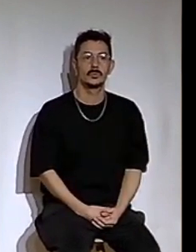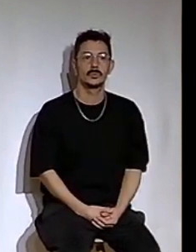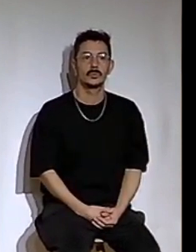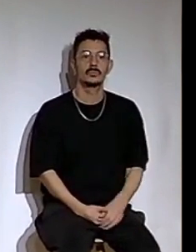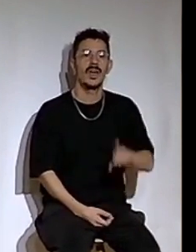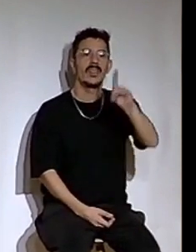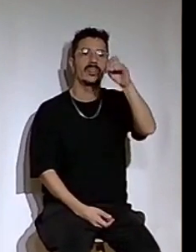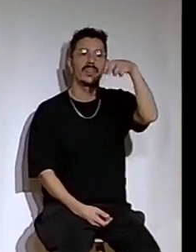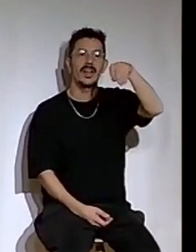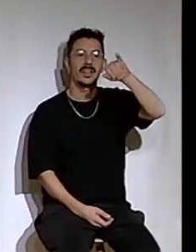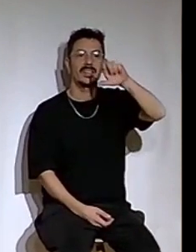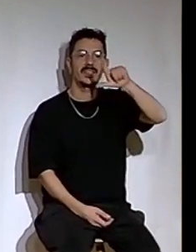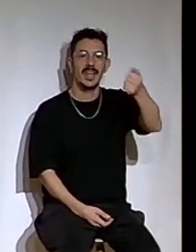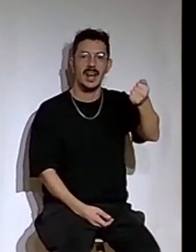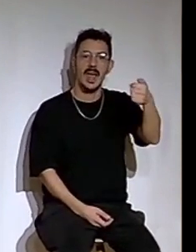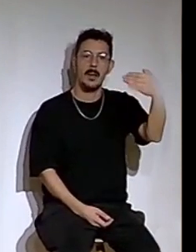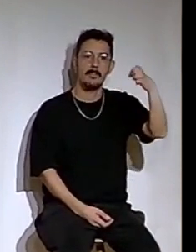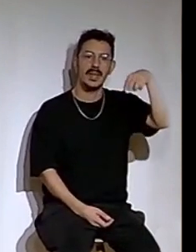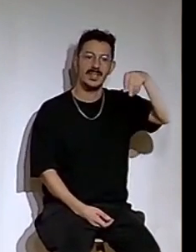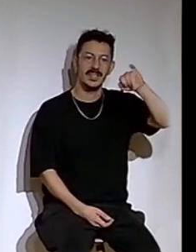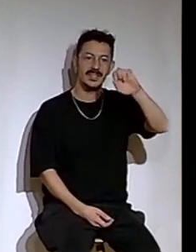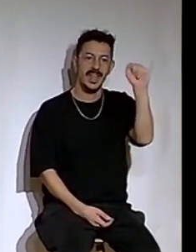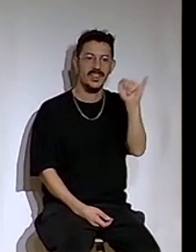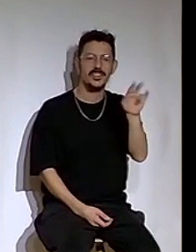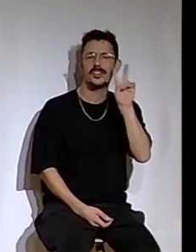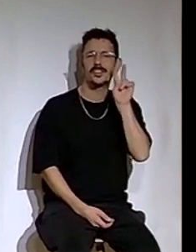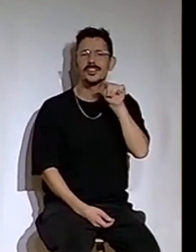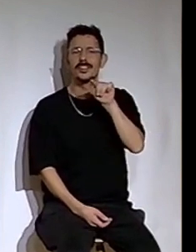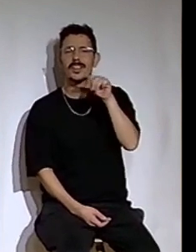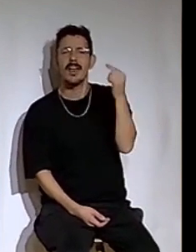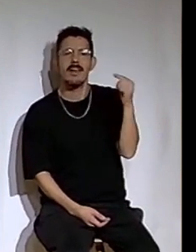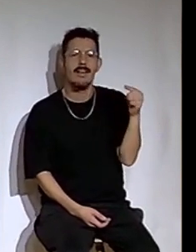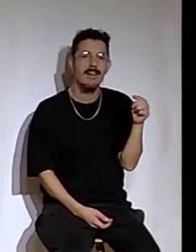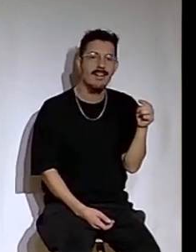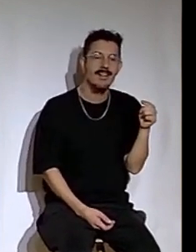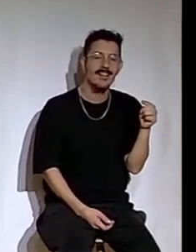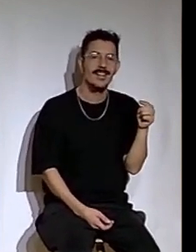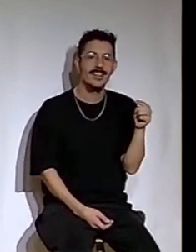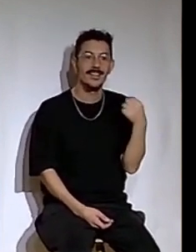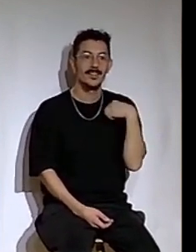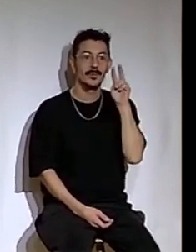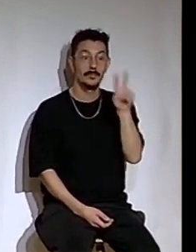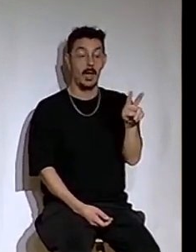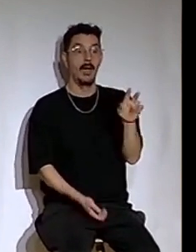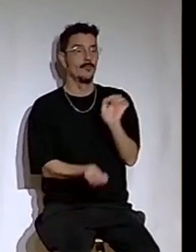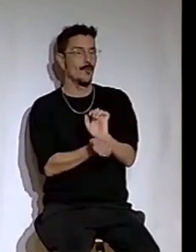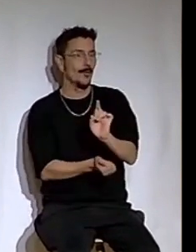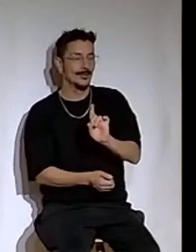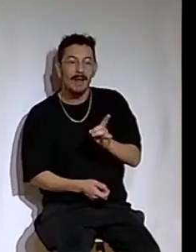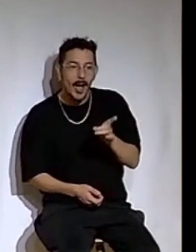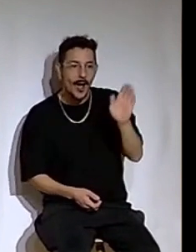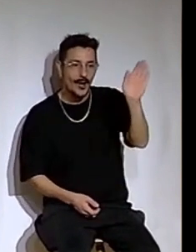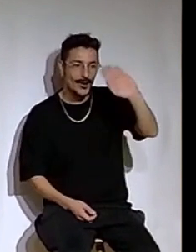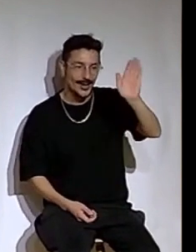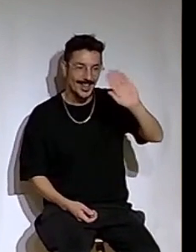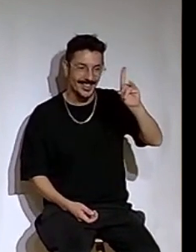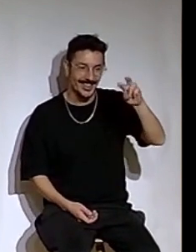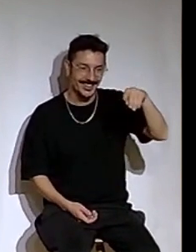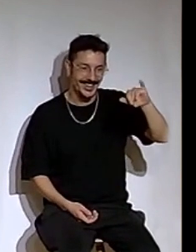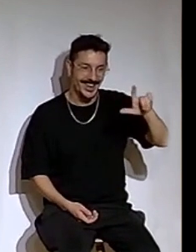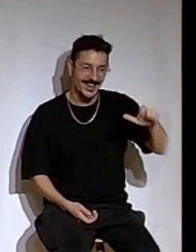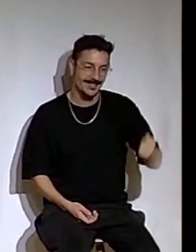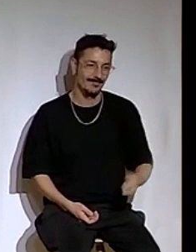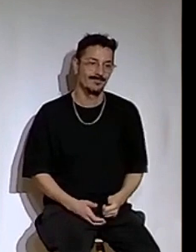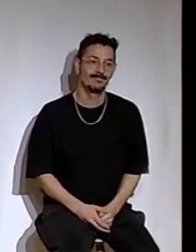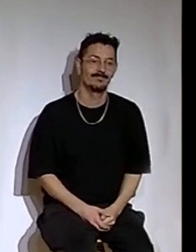Bueno Daniela Benítez y Daniela efímera también son una de las son las dos de las artistas que han creado una pieza y ellas dos se